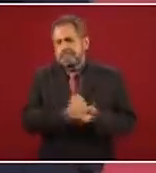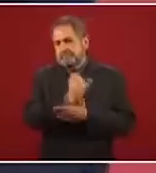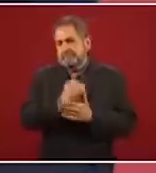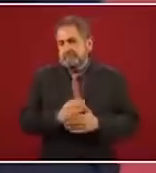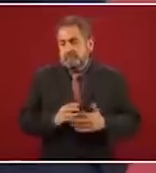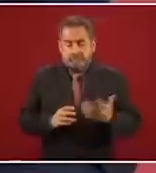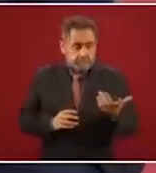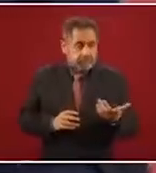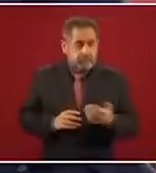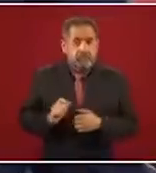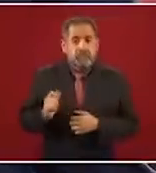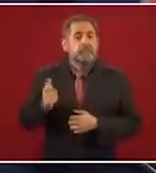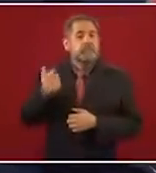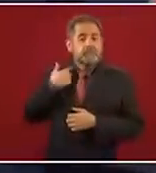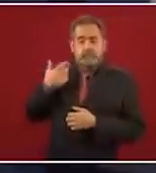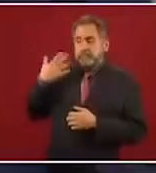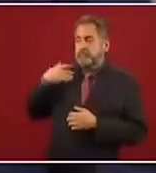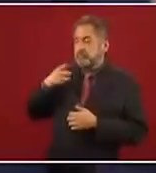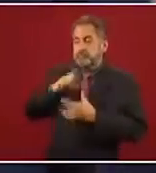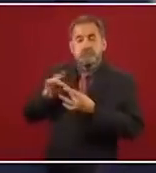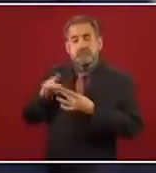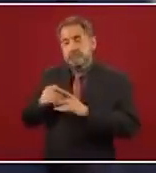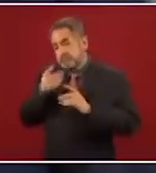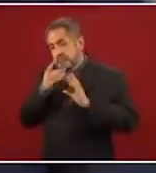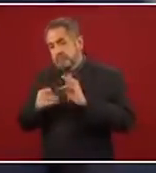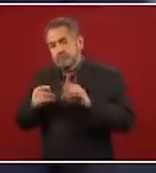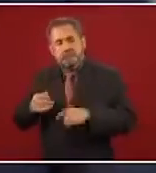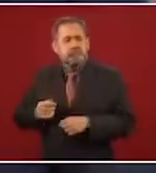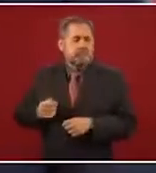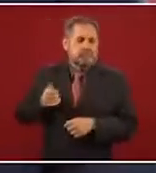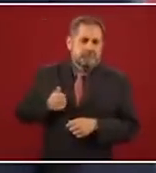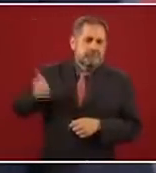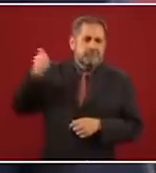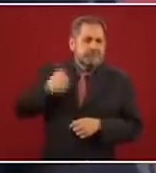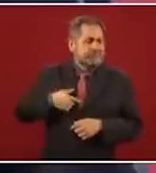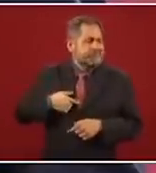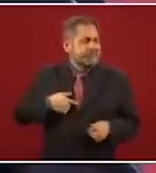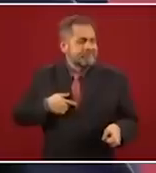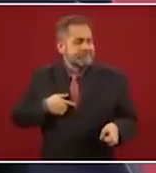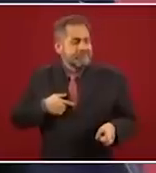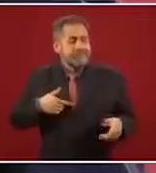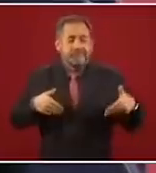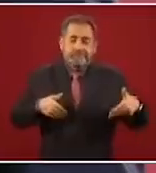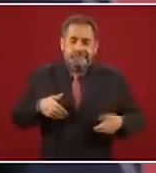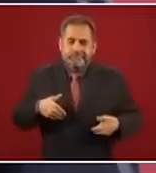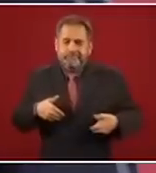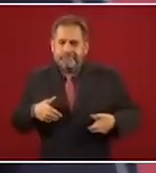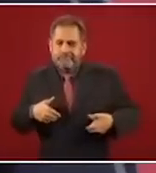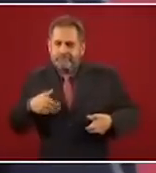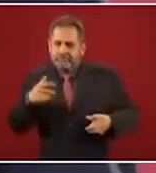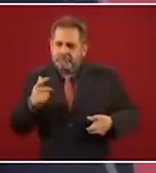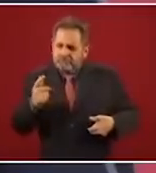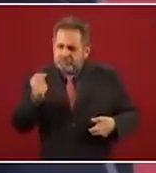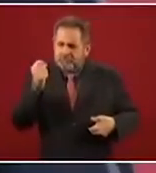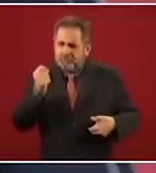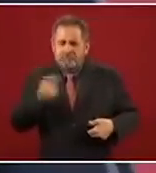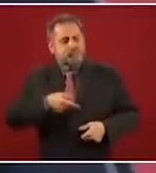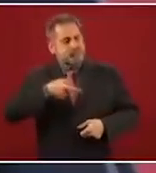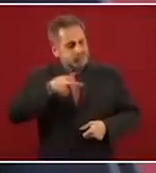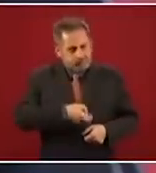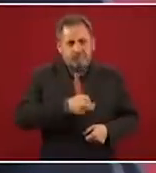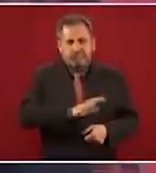Habían expresiones de que en los altos mandos de decir, esto lo comento